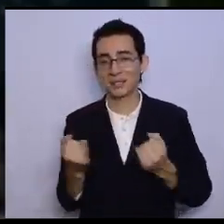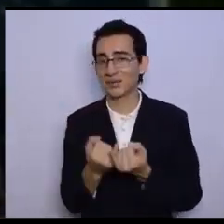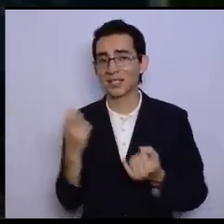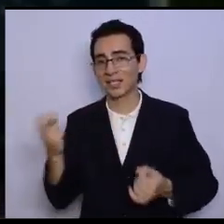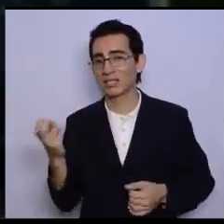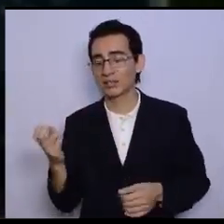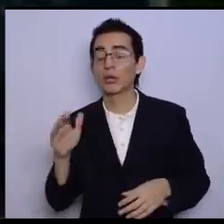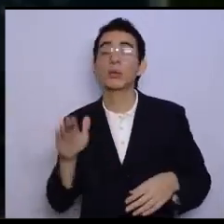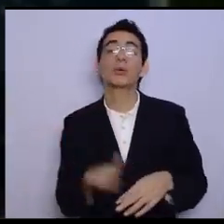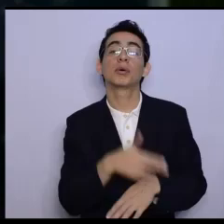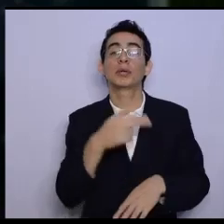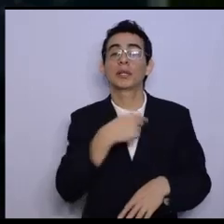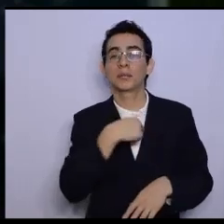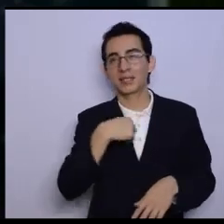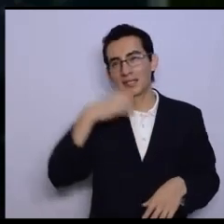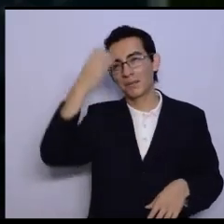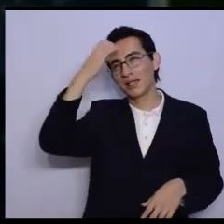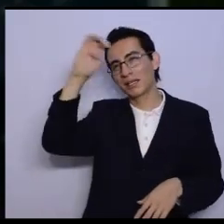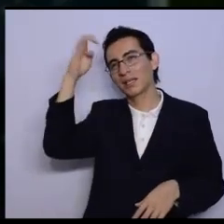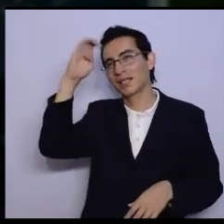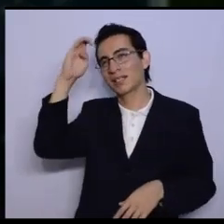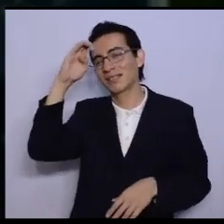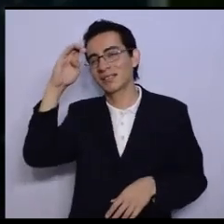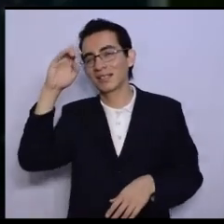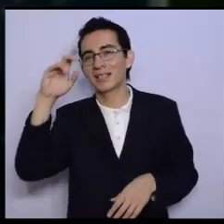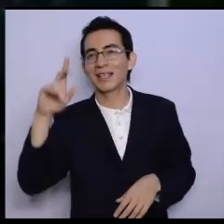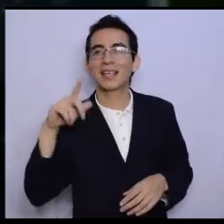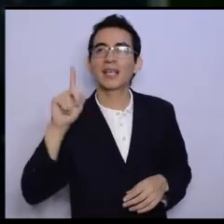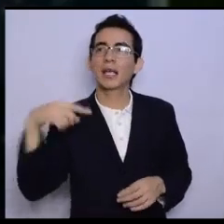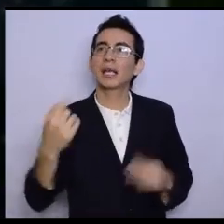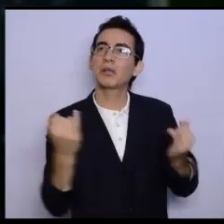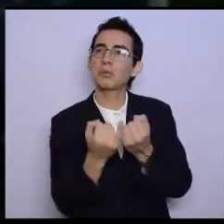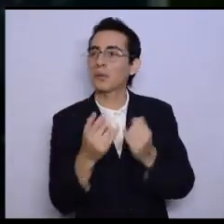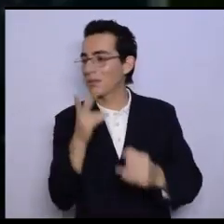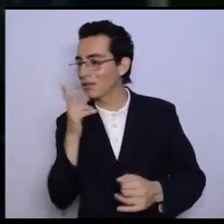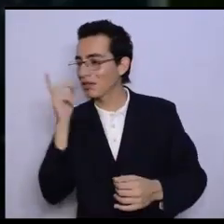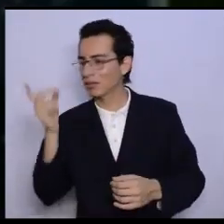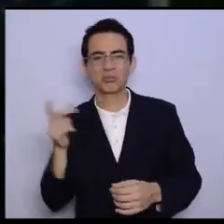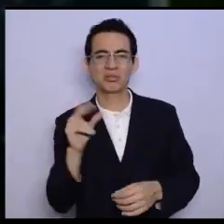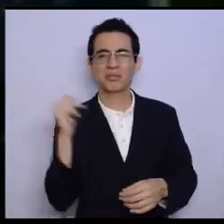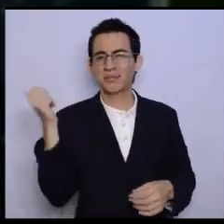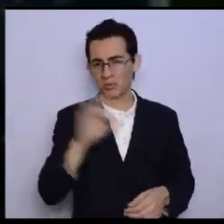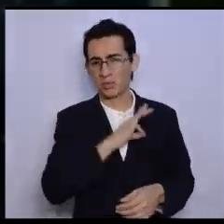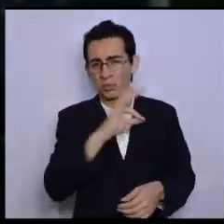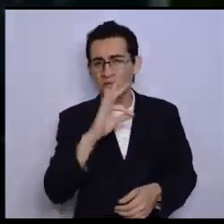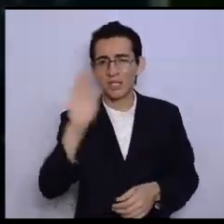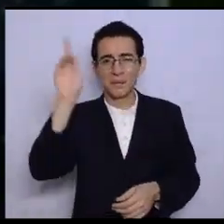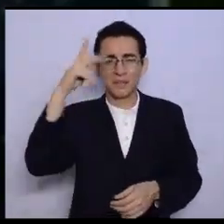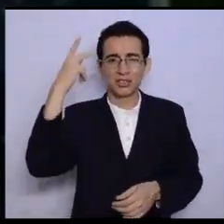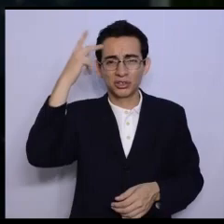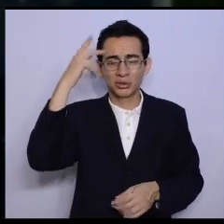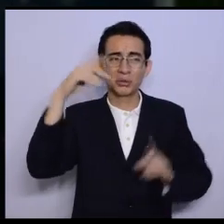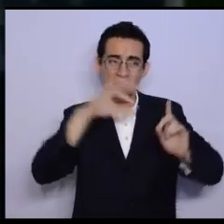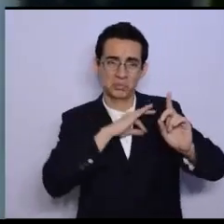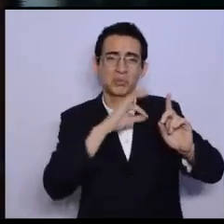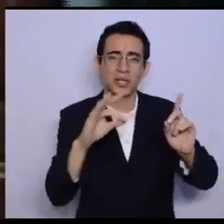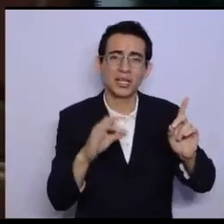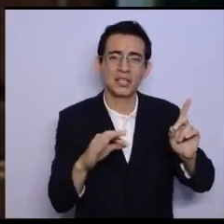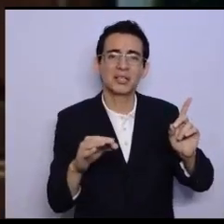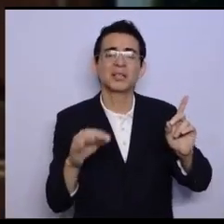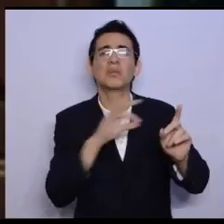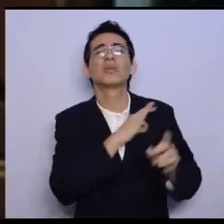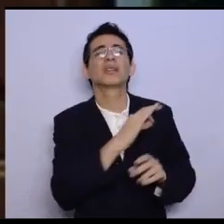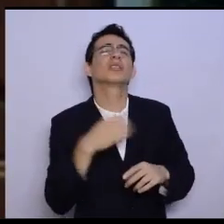Porque mi experiencia personal no es la palabra de Dios. Yo les puedo contar innumerables experiencias con Dios que he